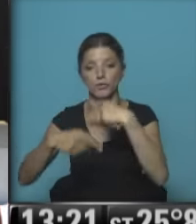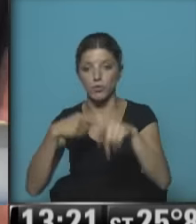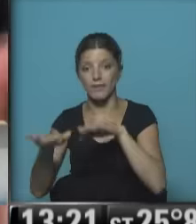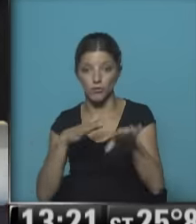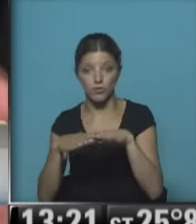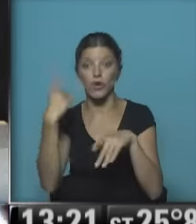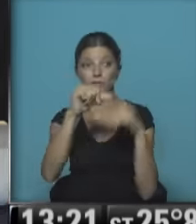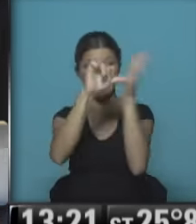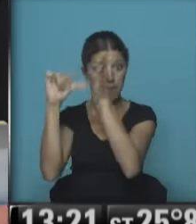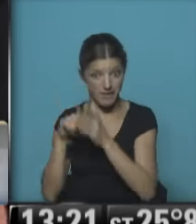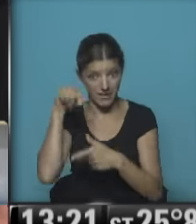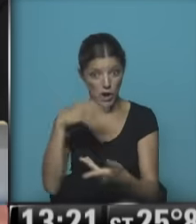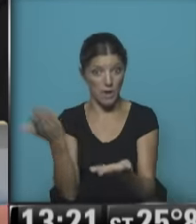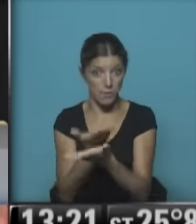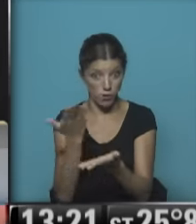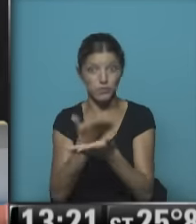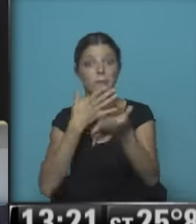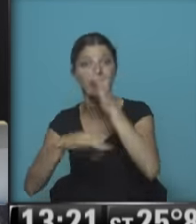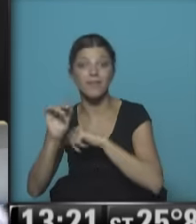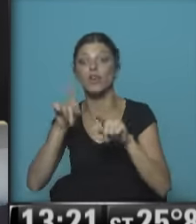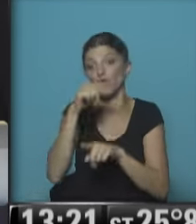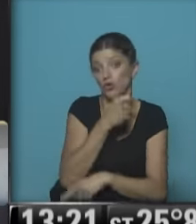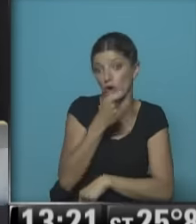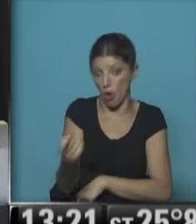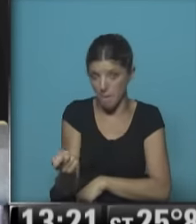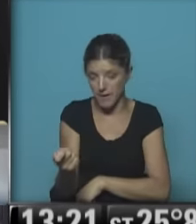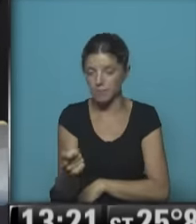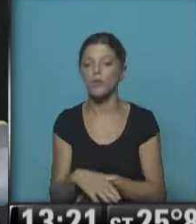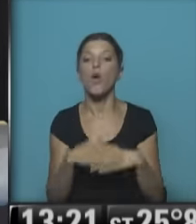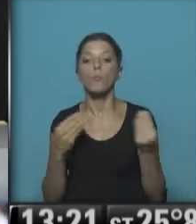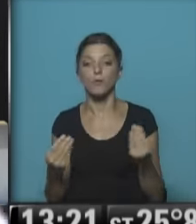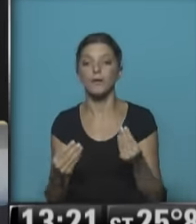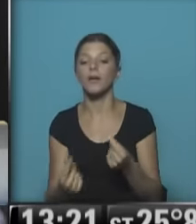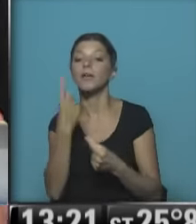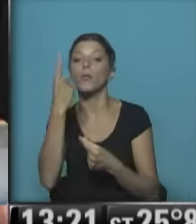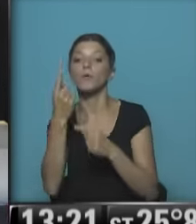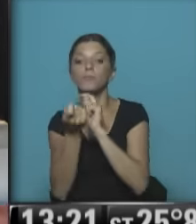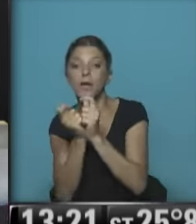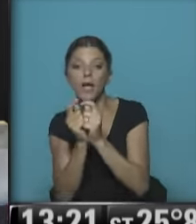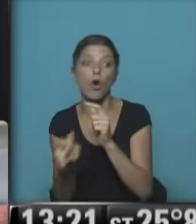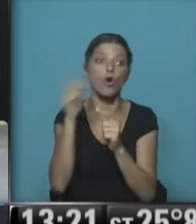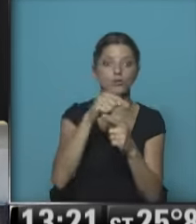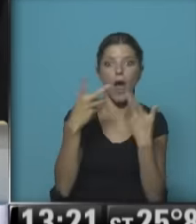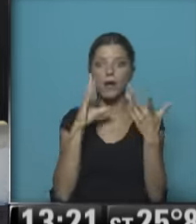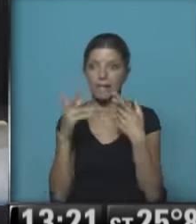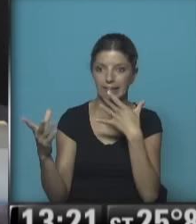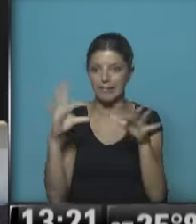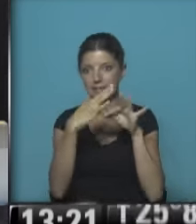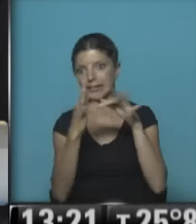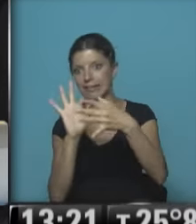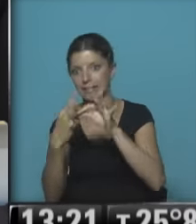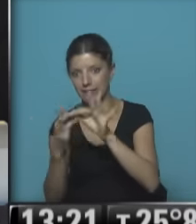distintos jugadores que están frente a este tablero, porque el movimiento de uno implica también la reacción de otro y la consecuencia